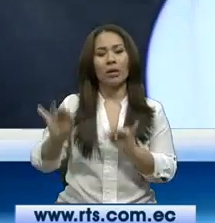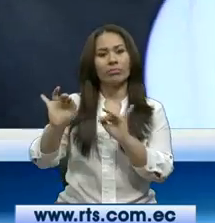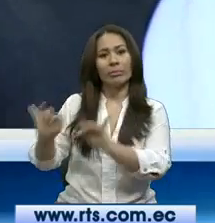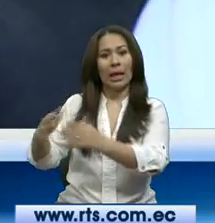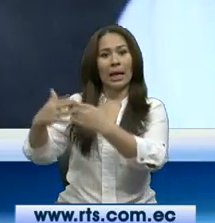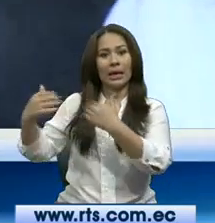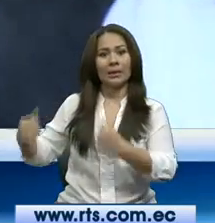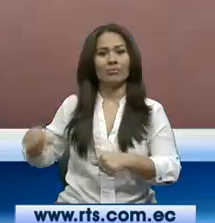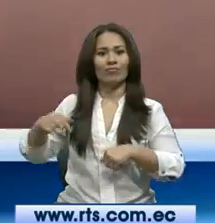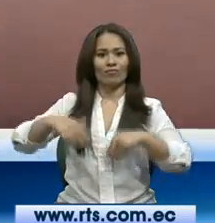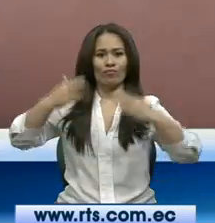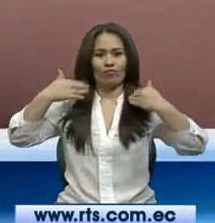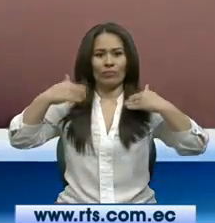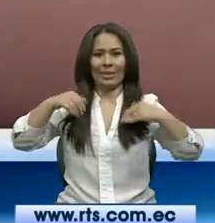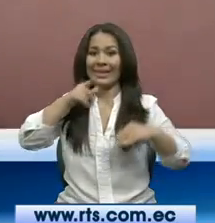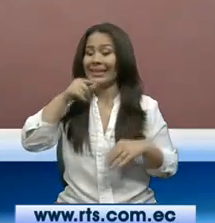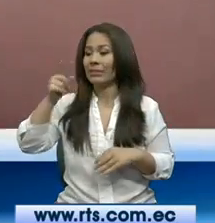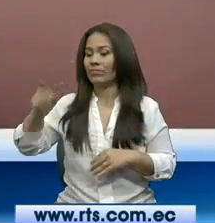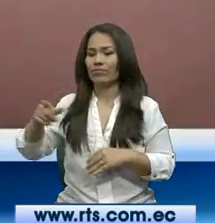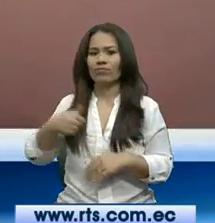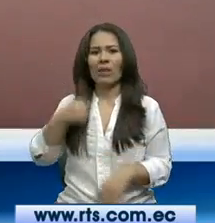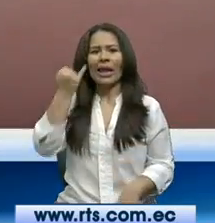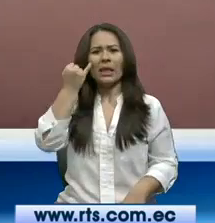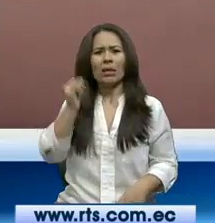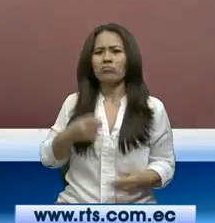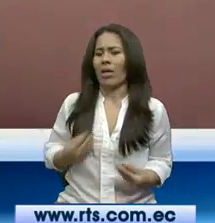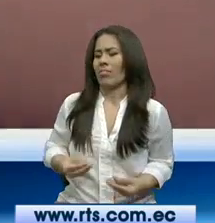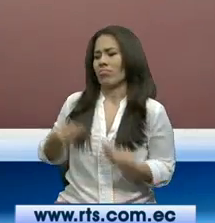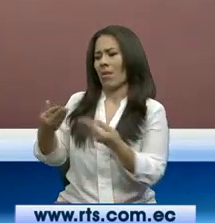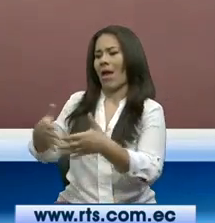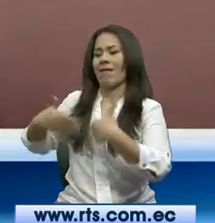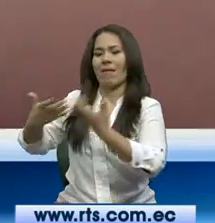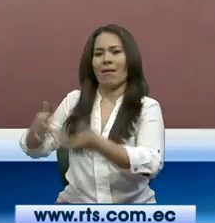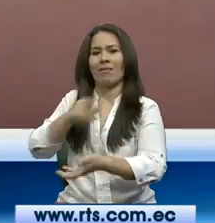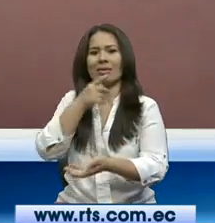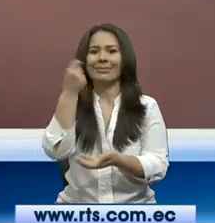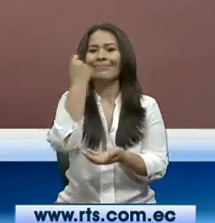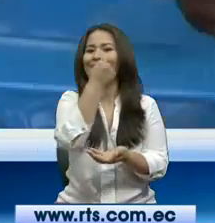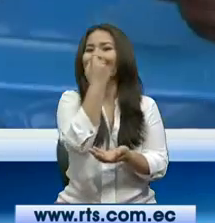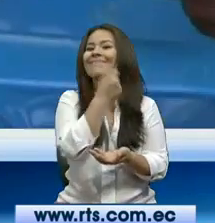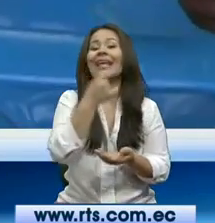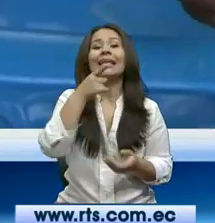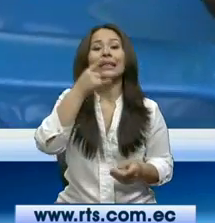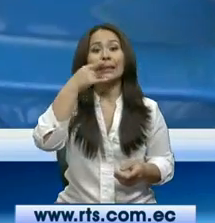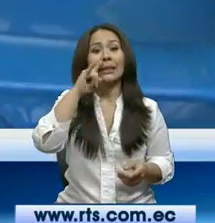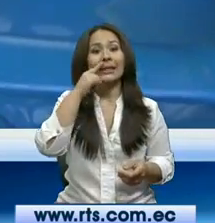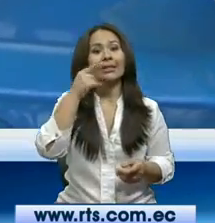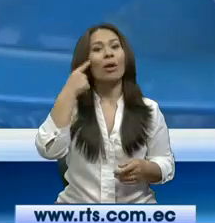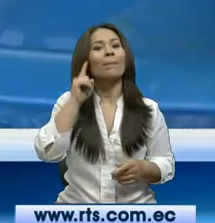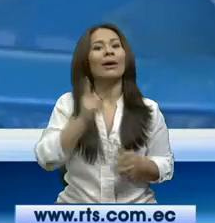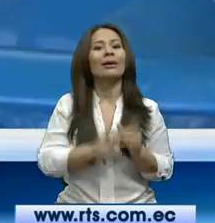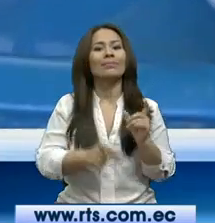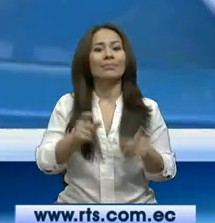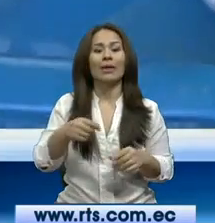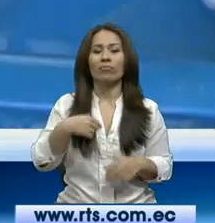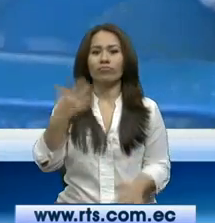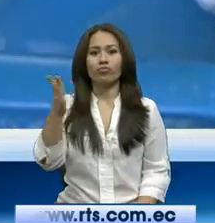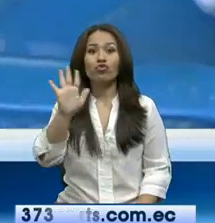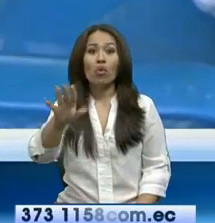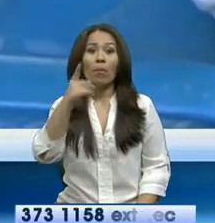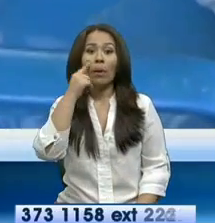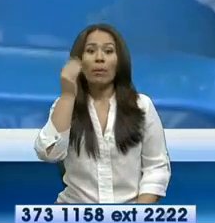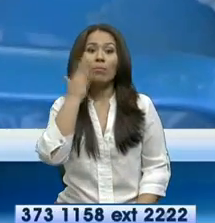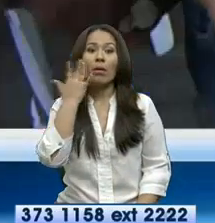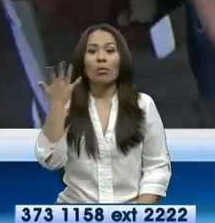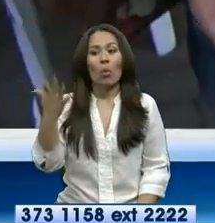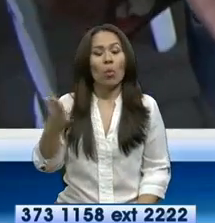regional del Puerto Principal. Me parece muy bonito, muy bien, porque los padres no están con ellos, pero ellos